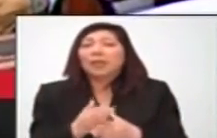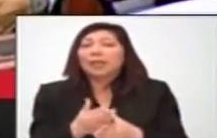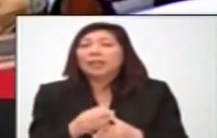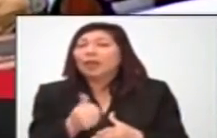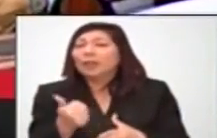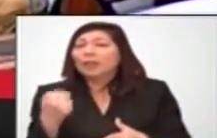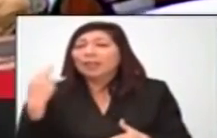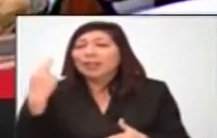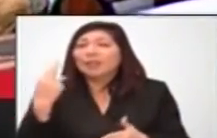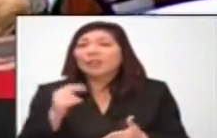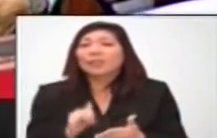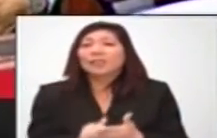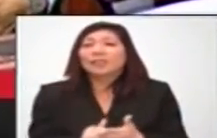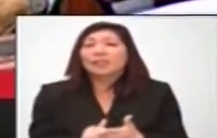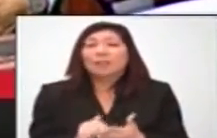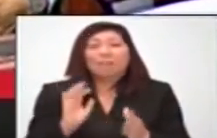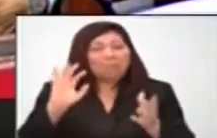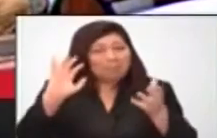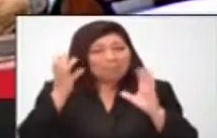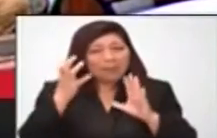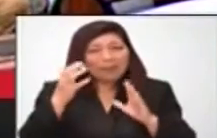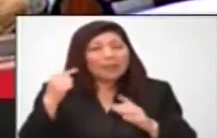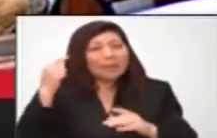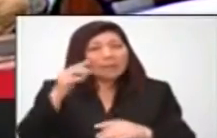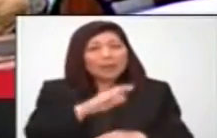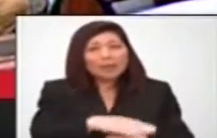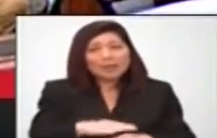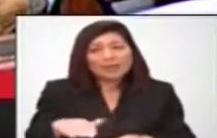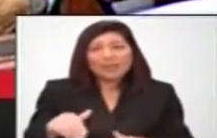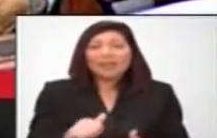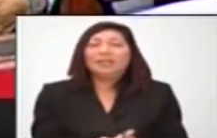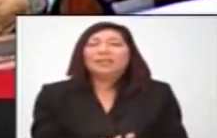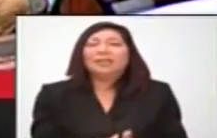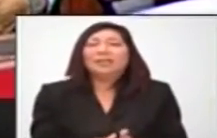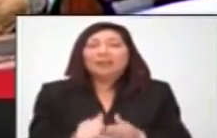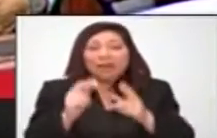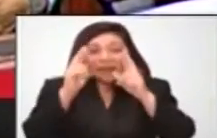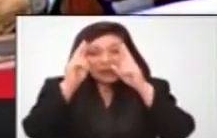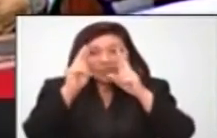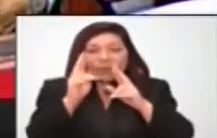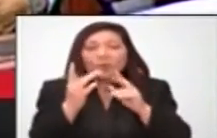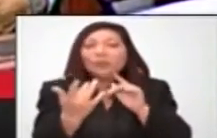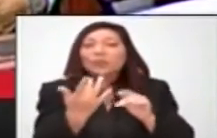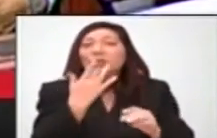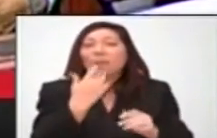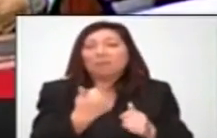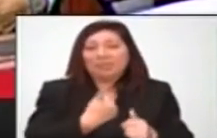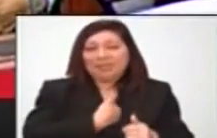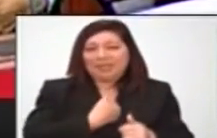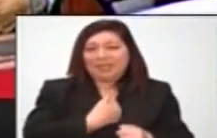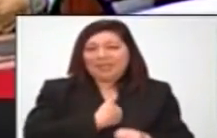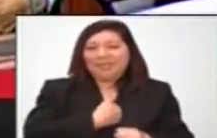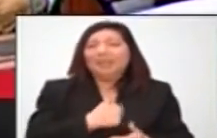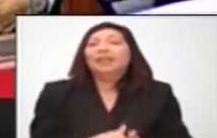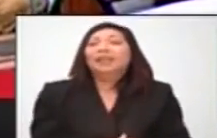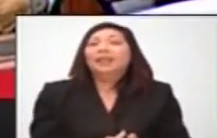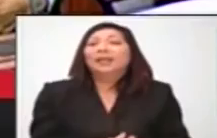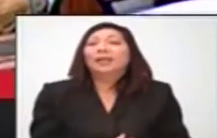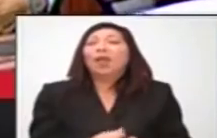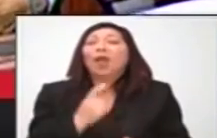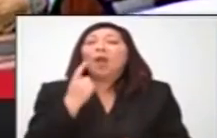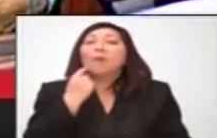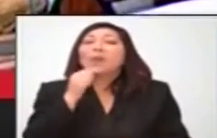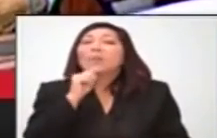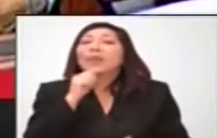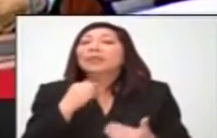otras razones genera confusión en la mente de nuestros niños respecto a su identidad. Los hombres